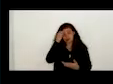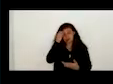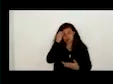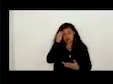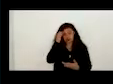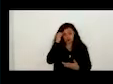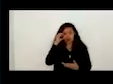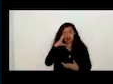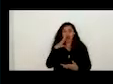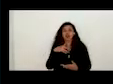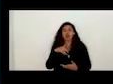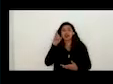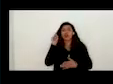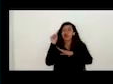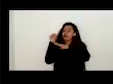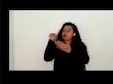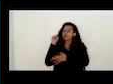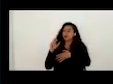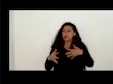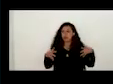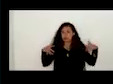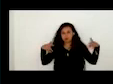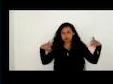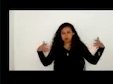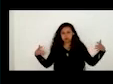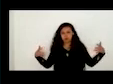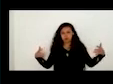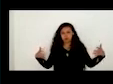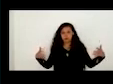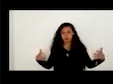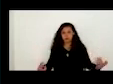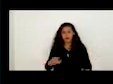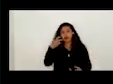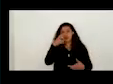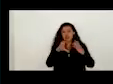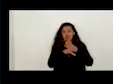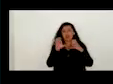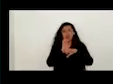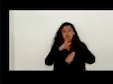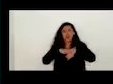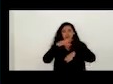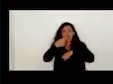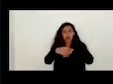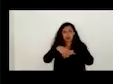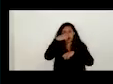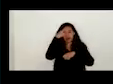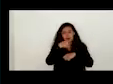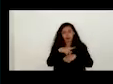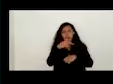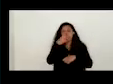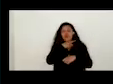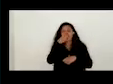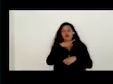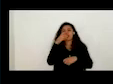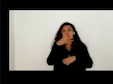con sobrepeso al embarazo y es uno de los factores de riesgo para desarrollar diabetes gestacional